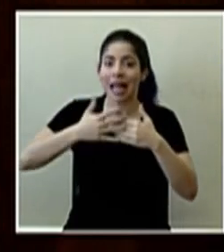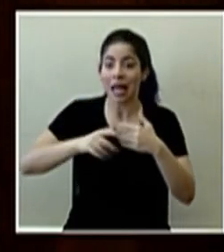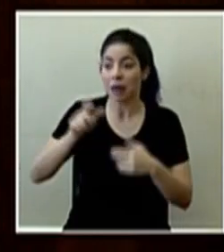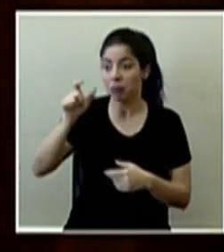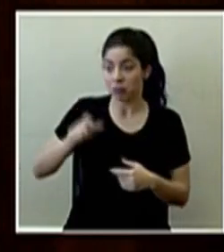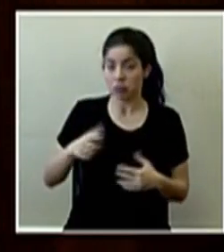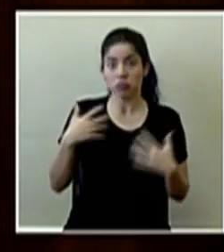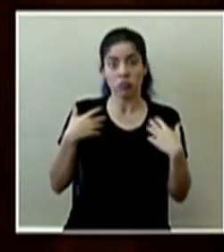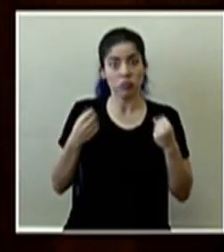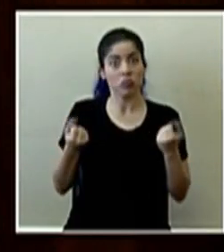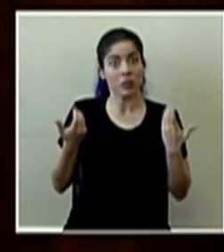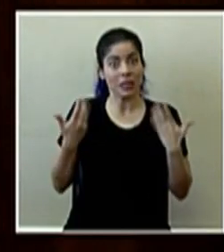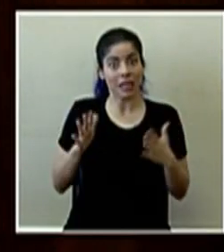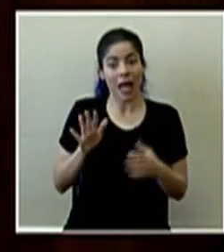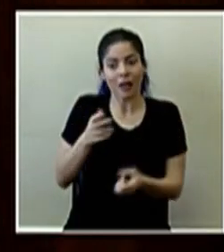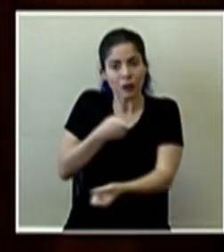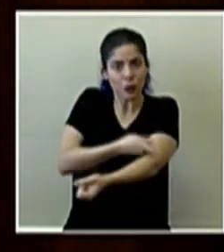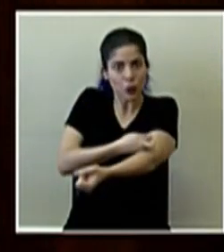paciente recuperado,